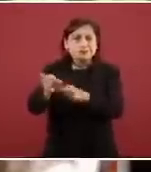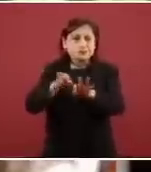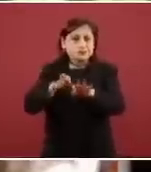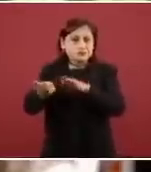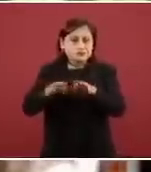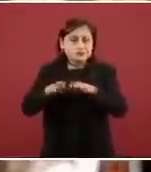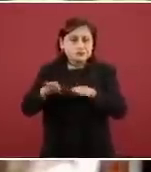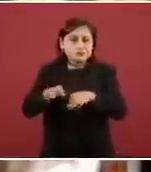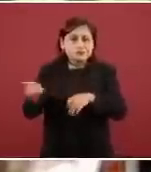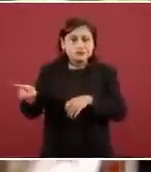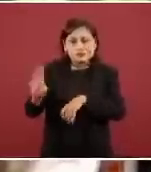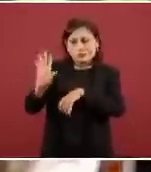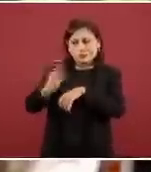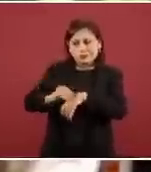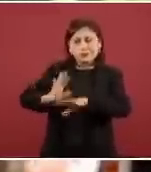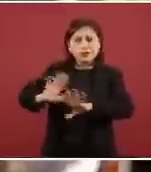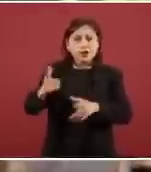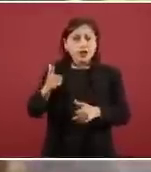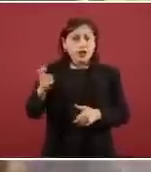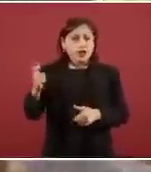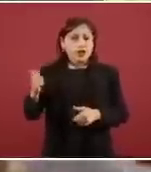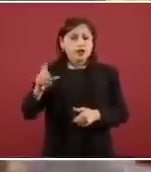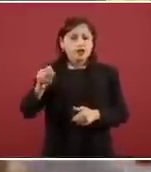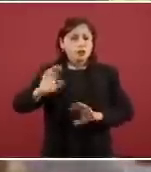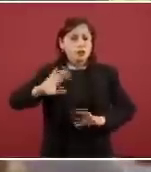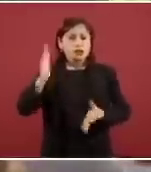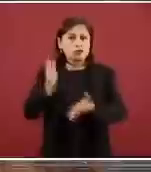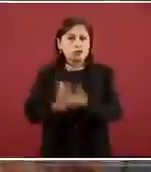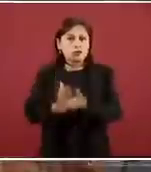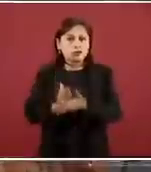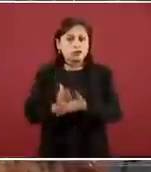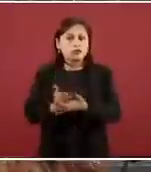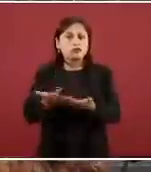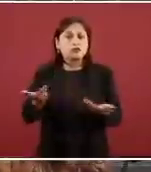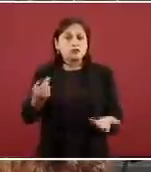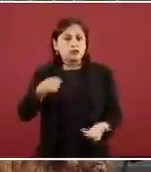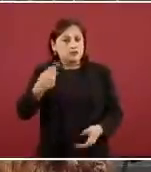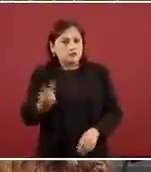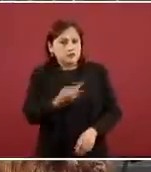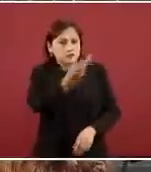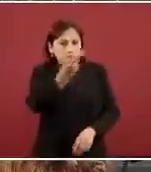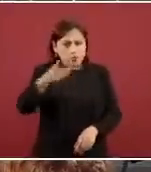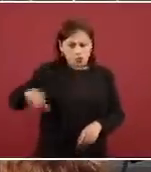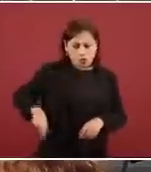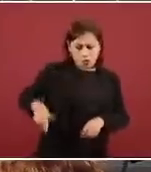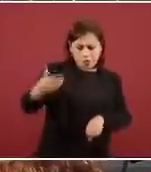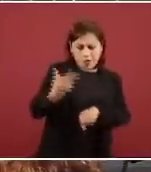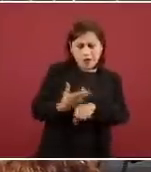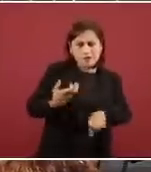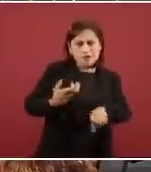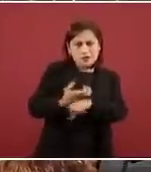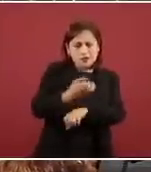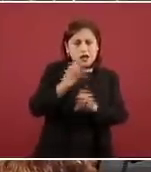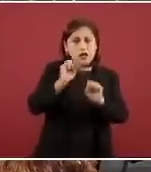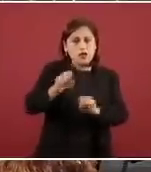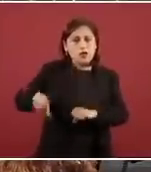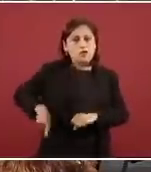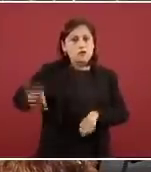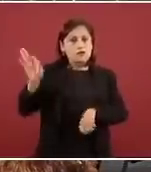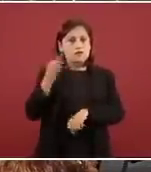disparos. ¿Por qué no implementó el gobierno estatal o federal un operativo de